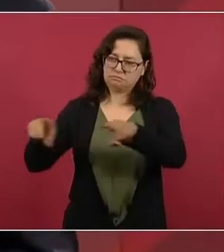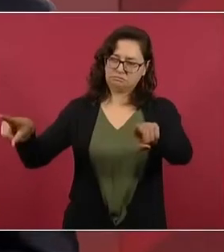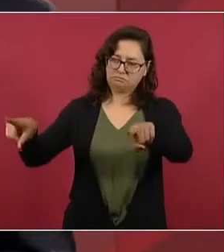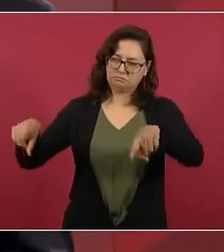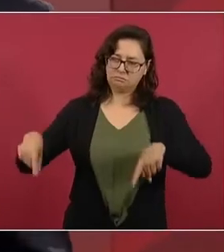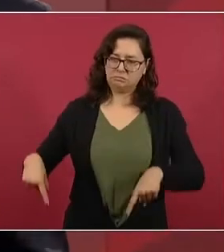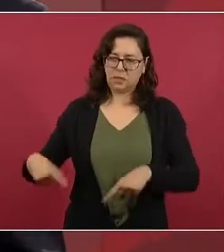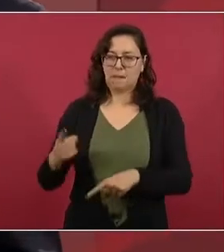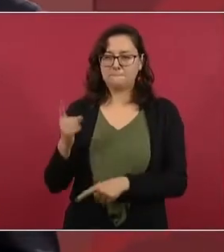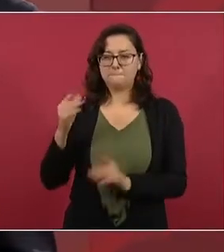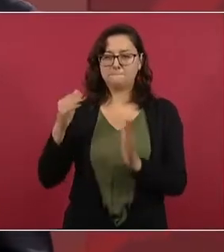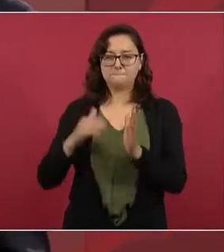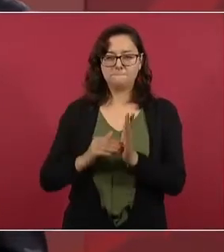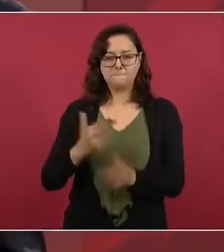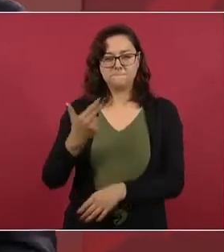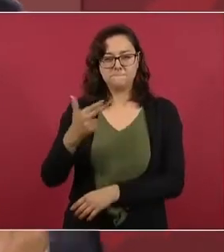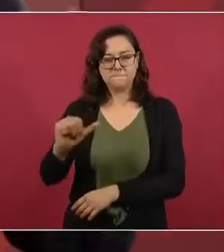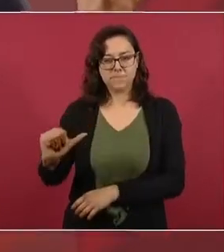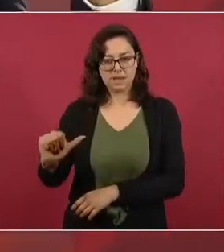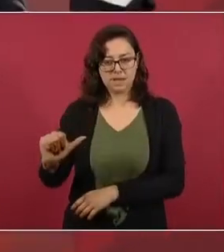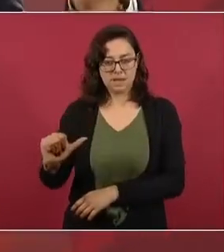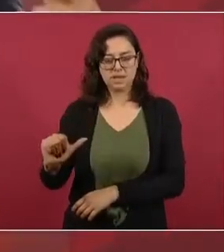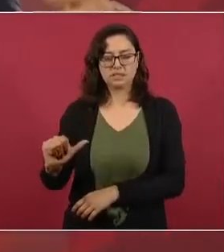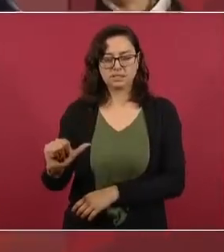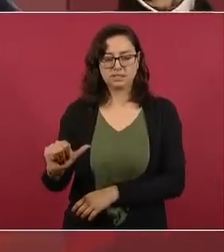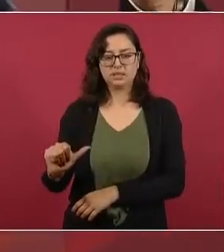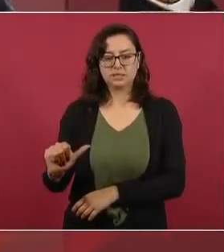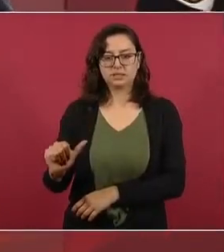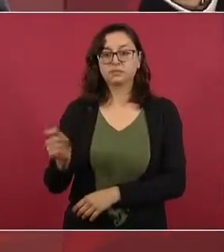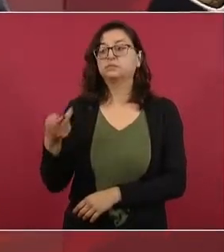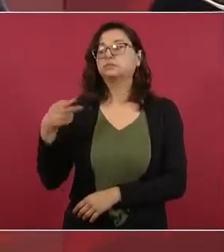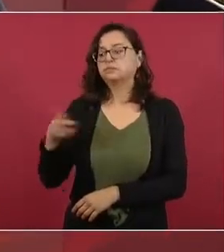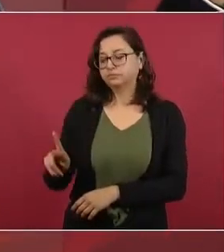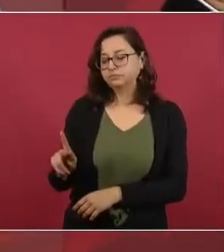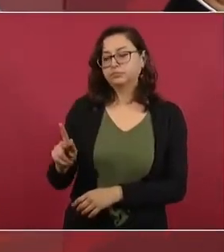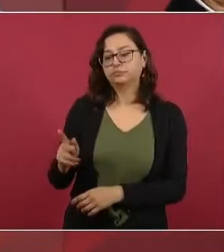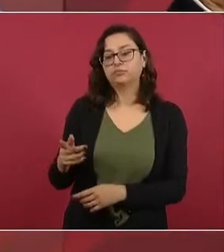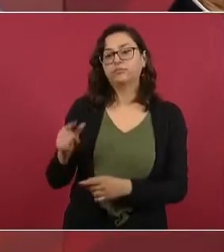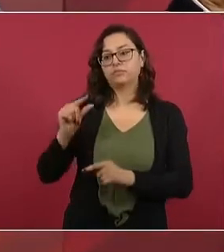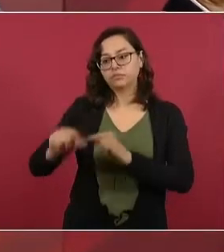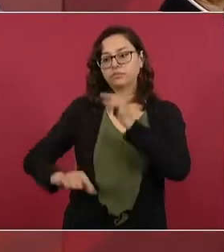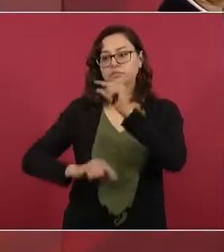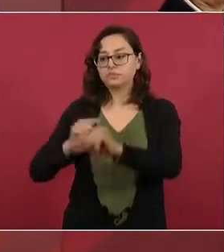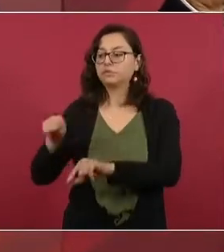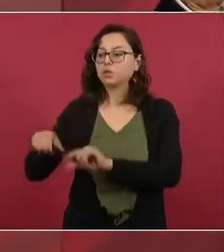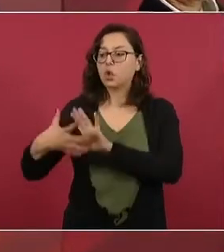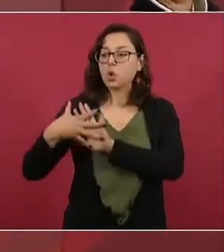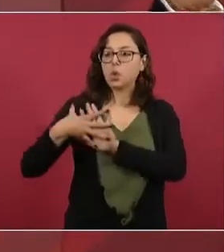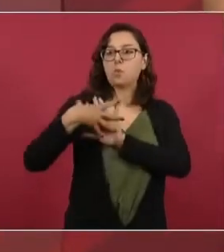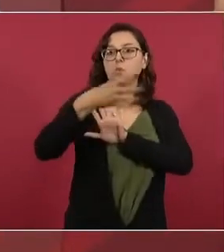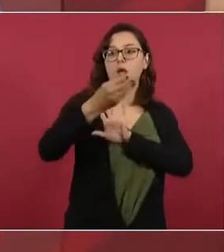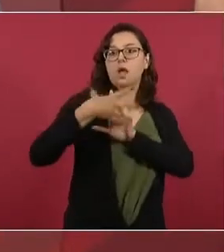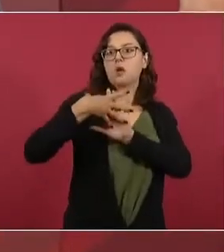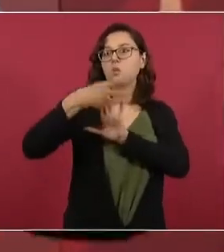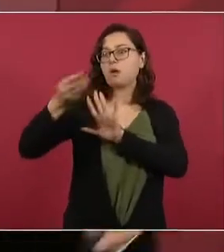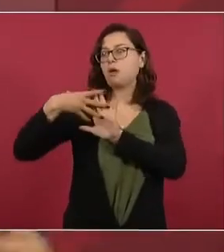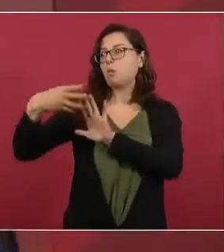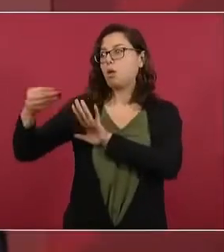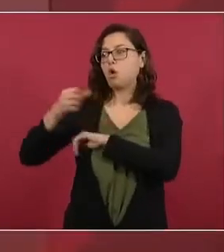de alrededor de 1,000 hectáreas, pero el propósito es reproducir ese modelo